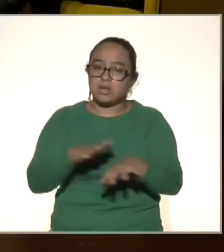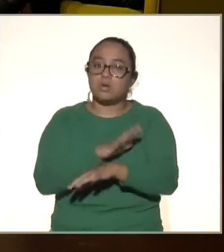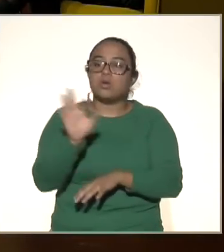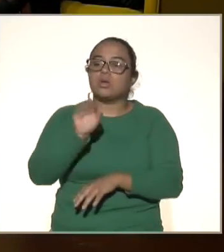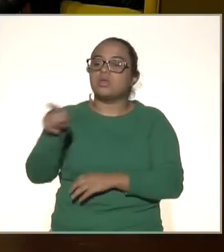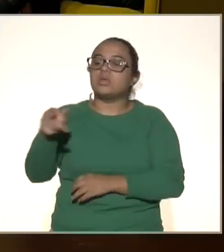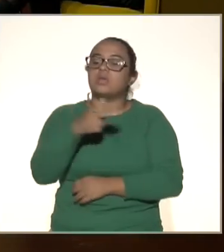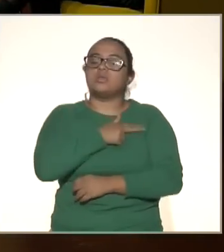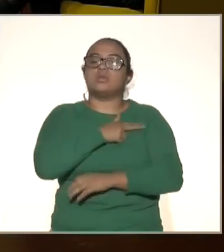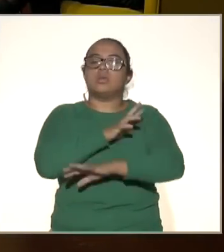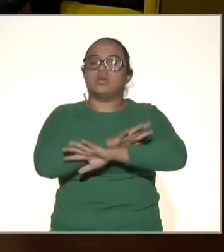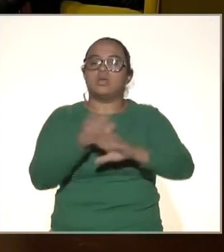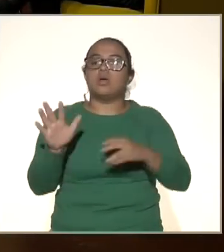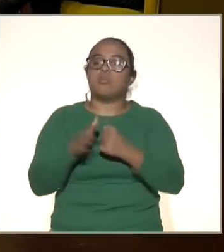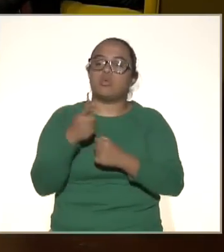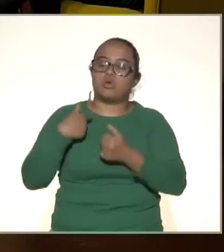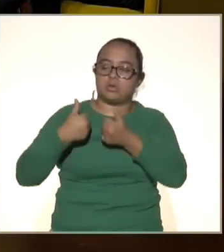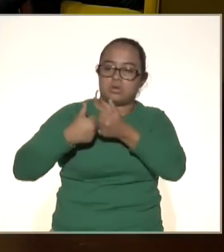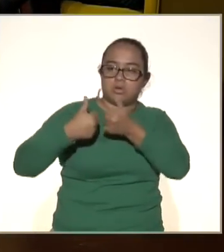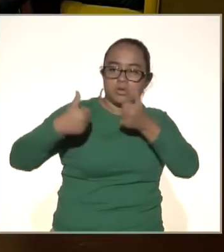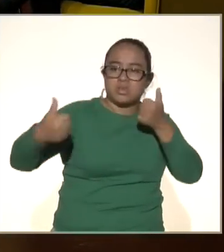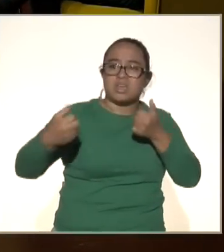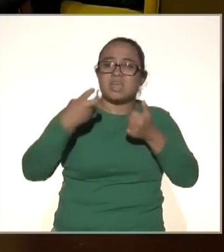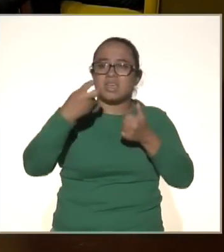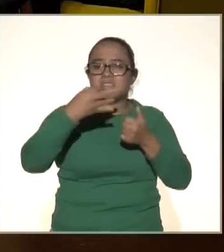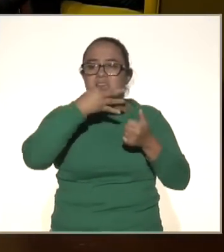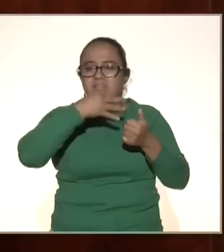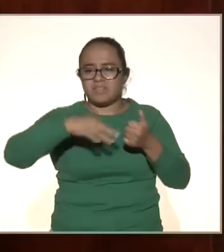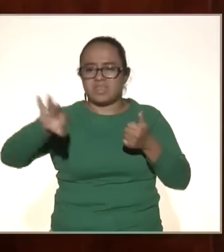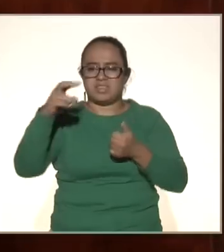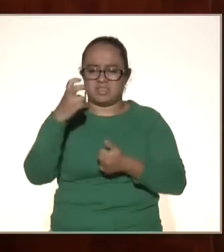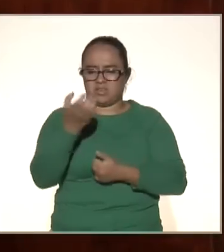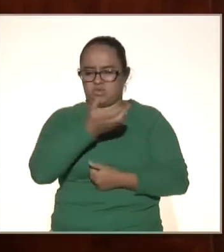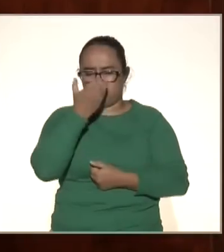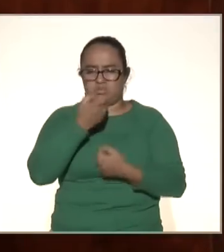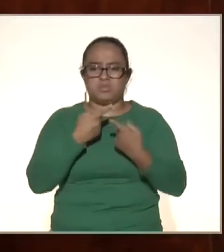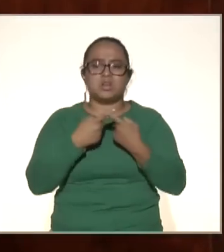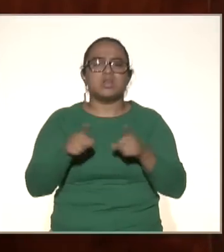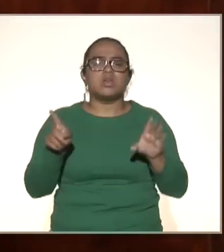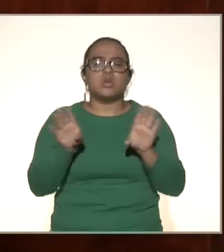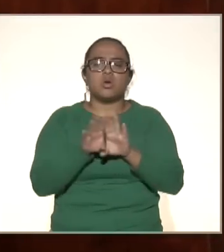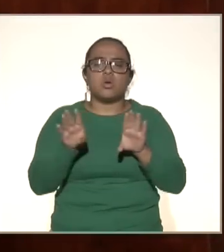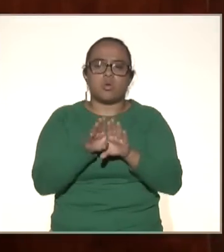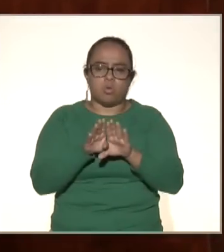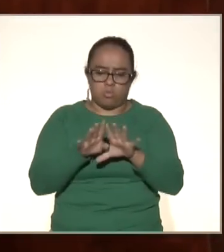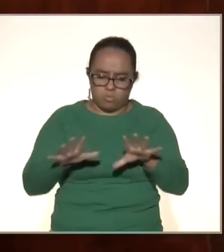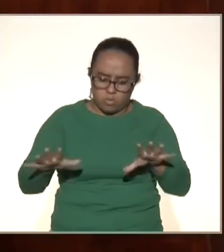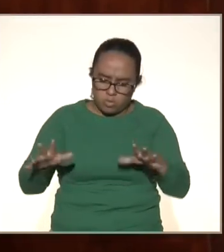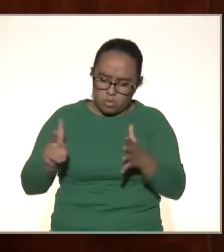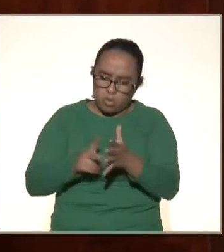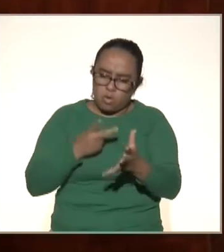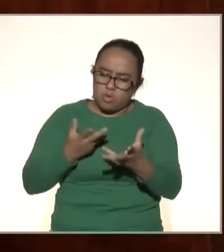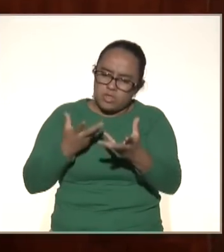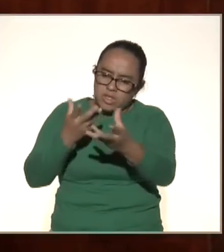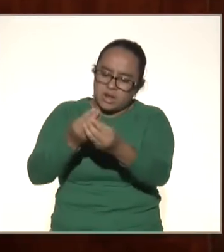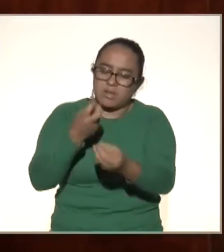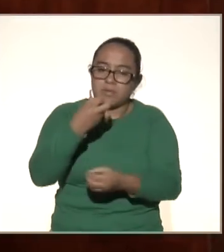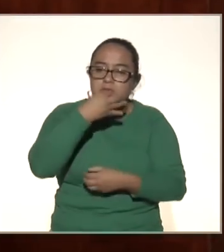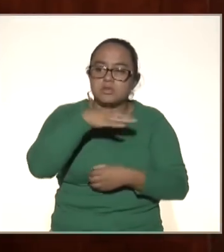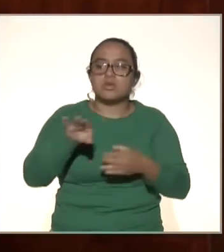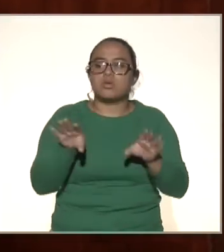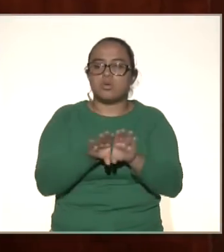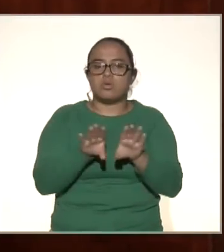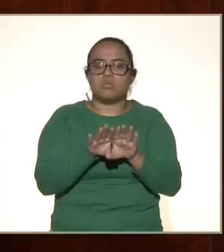dolor simplemente por el alejamiento o por celebrar estas fiestas de una manera diferente. ¿Cómo puedo reintegrarme a? Y también